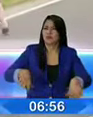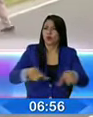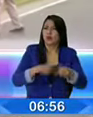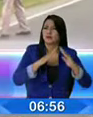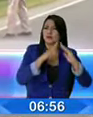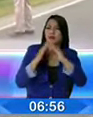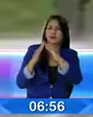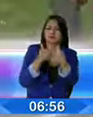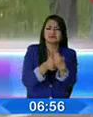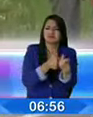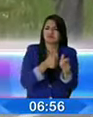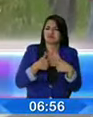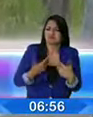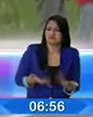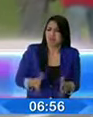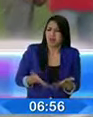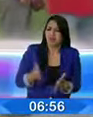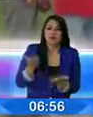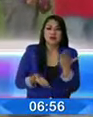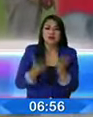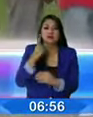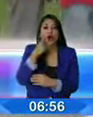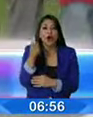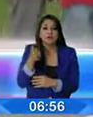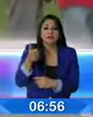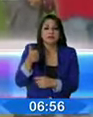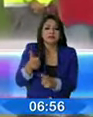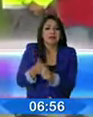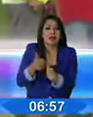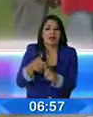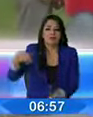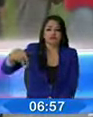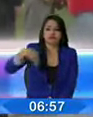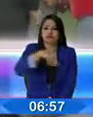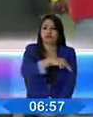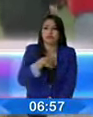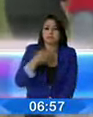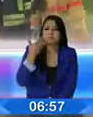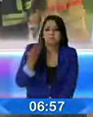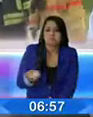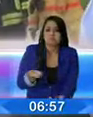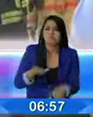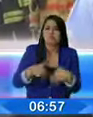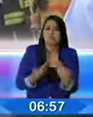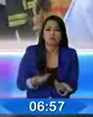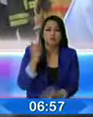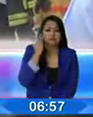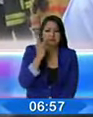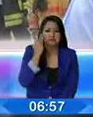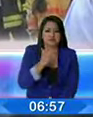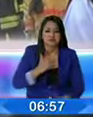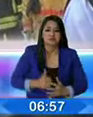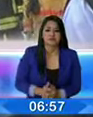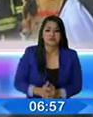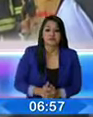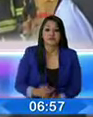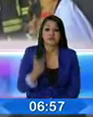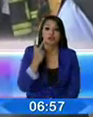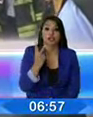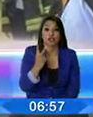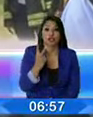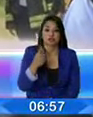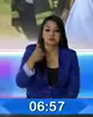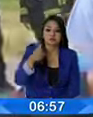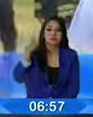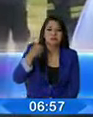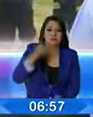viviendas cercanas, para pensar que era un peatón intentando cruzar la vía. Sí, tiene dos orificios, un orificio de entrada y un